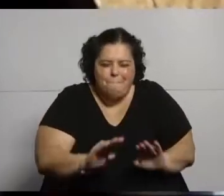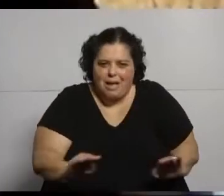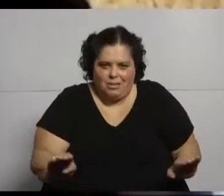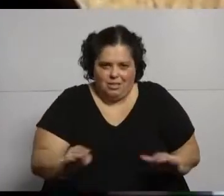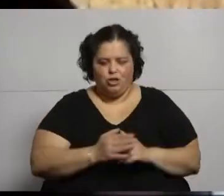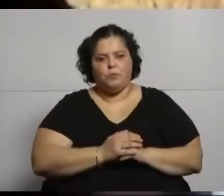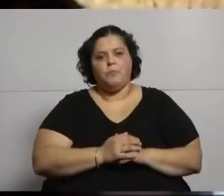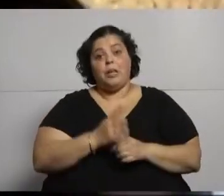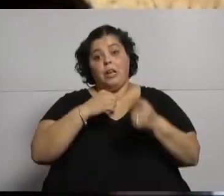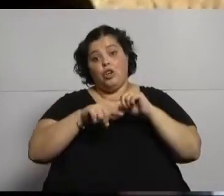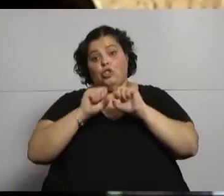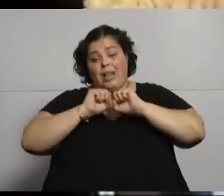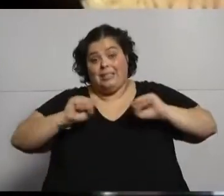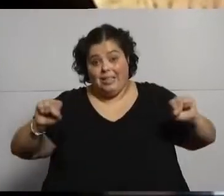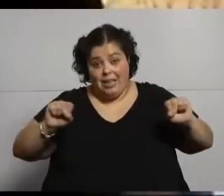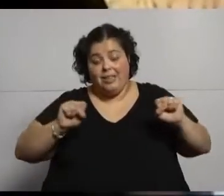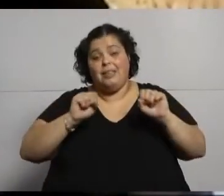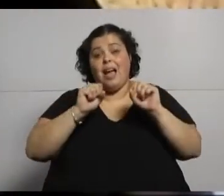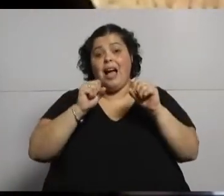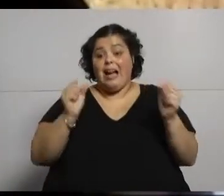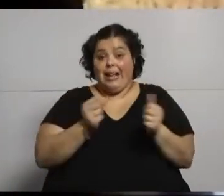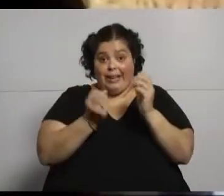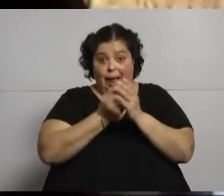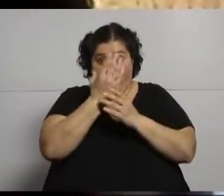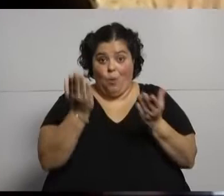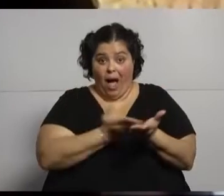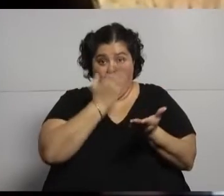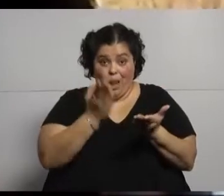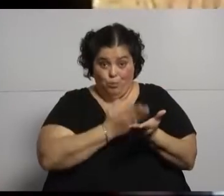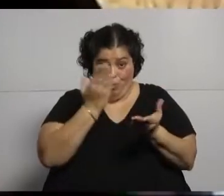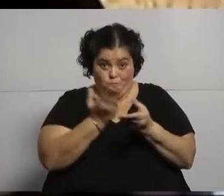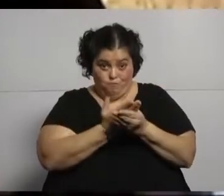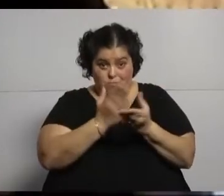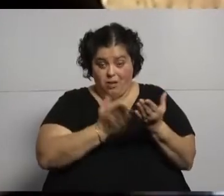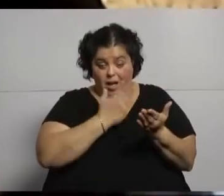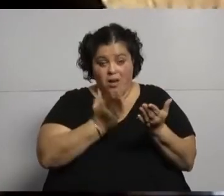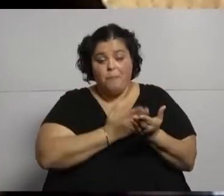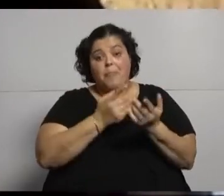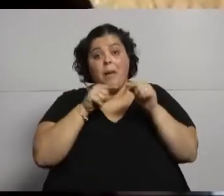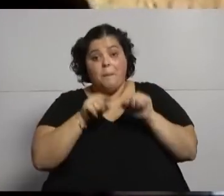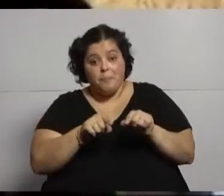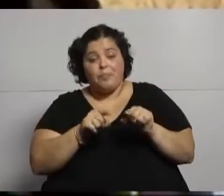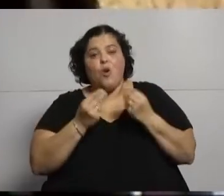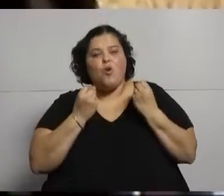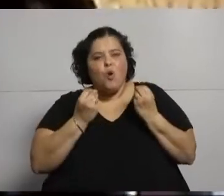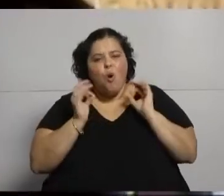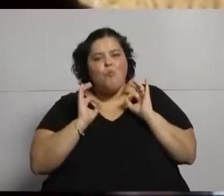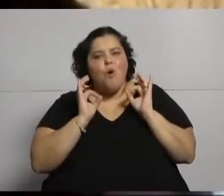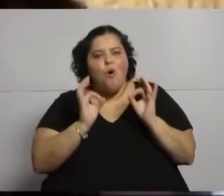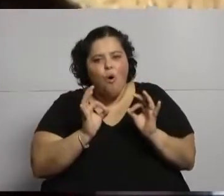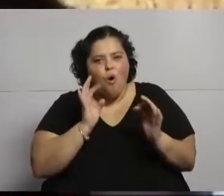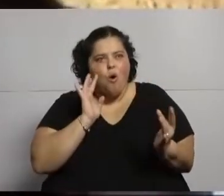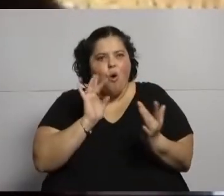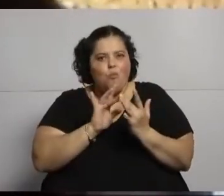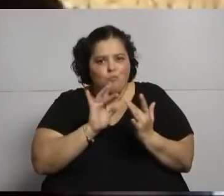creamos este álbum porque lo que nos ocupa y nos atiende como trabajo es a las infancias llegar en el conjunto